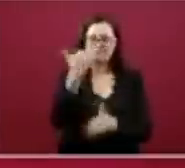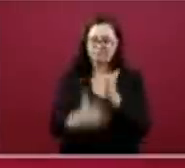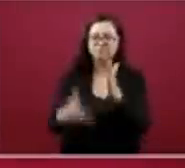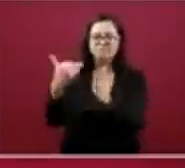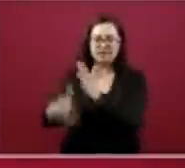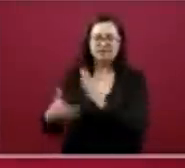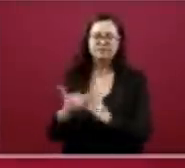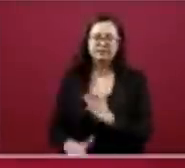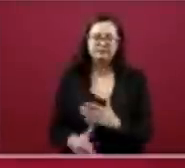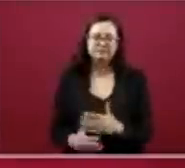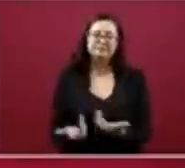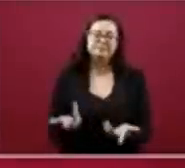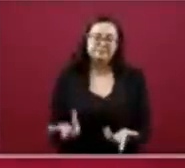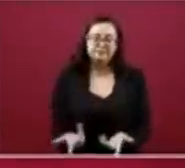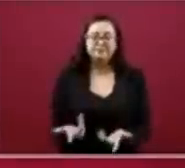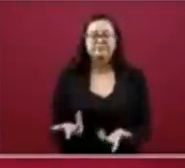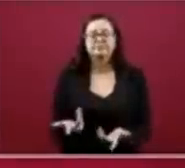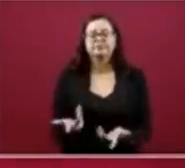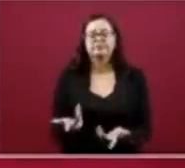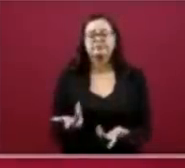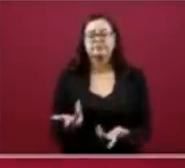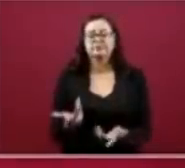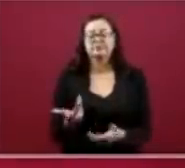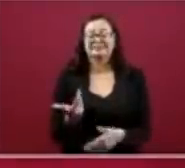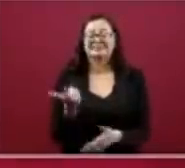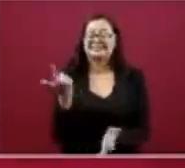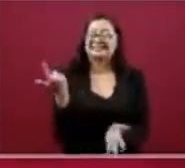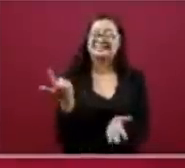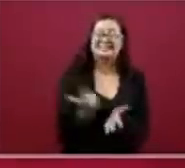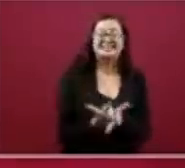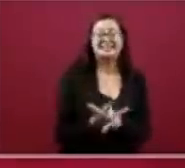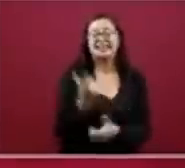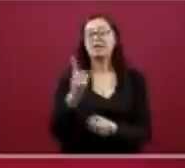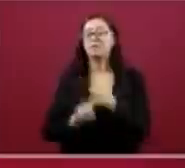resolver el grave problema